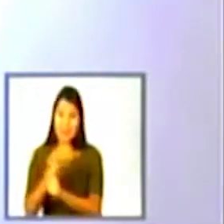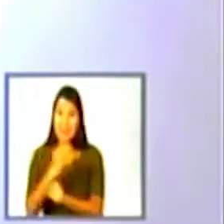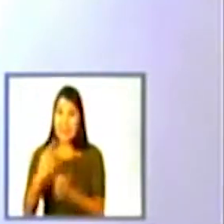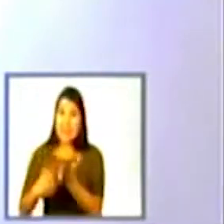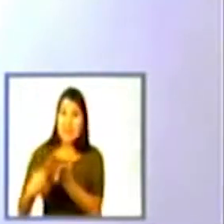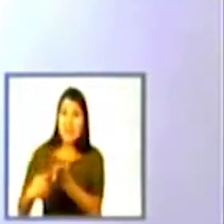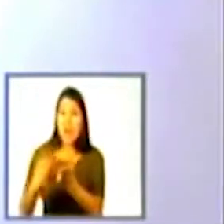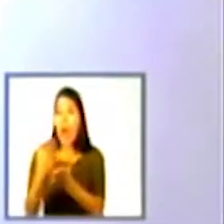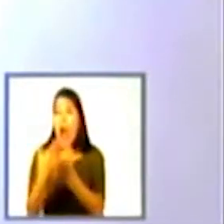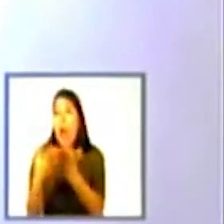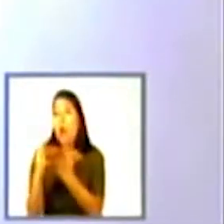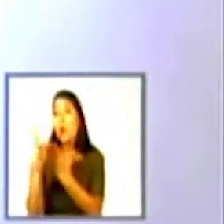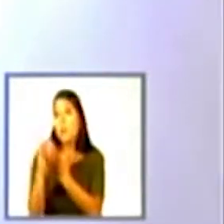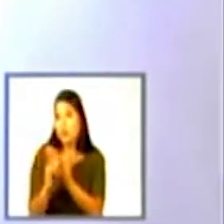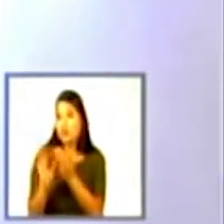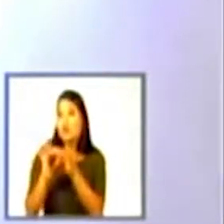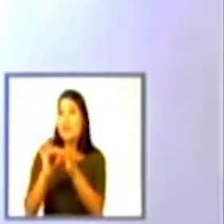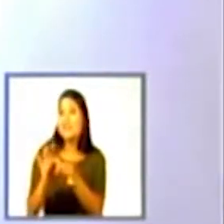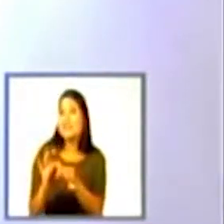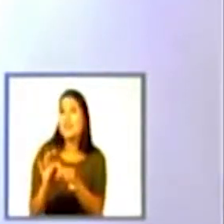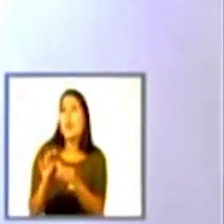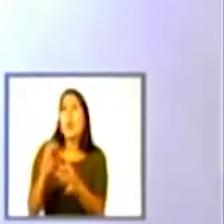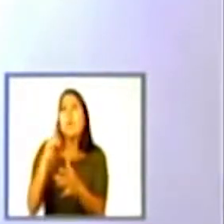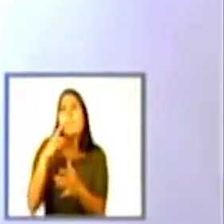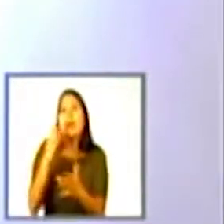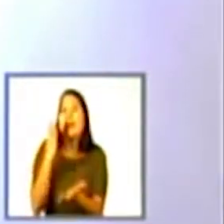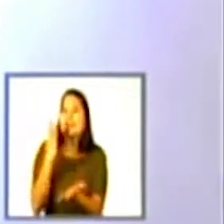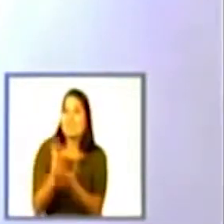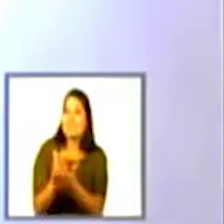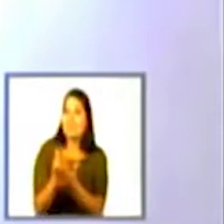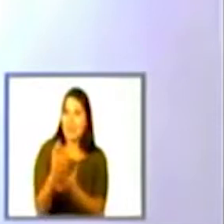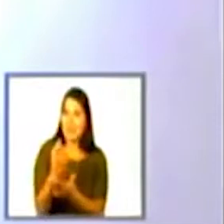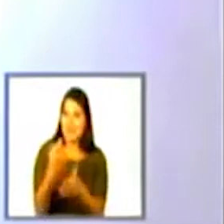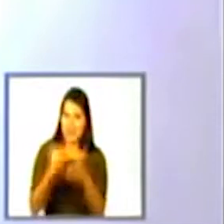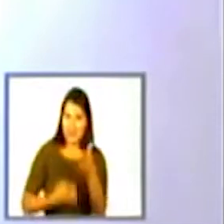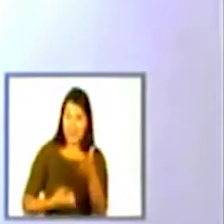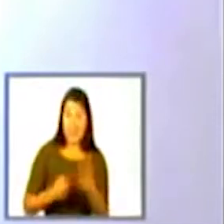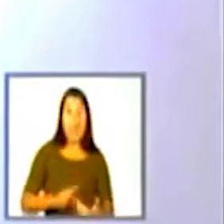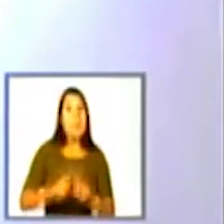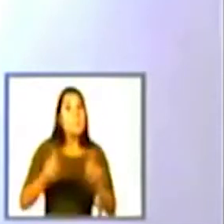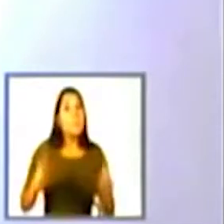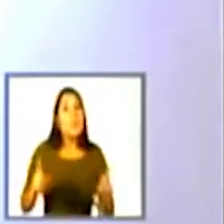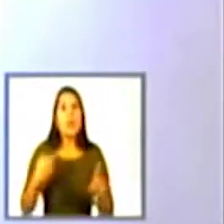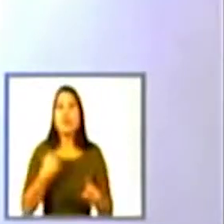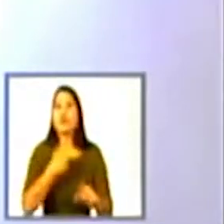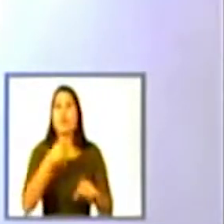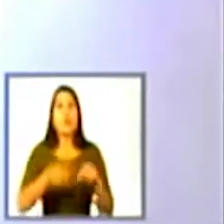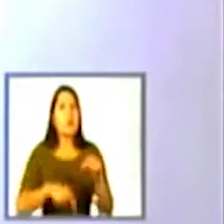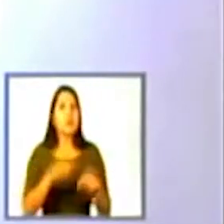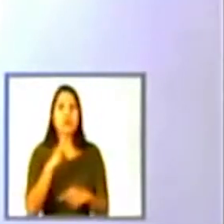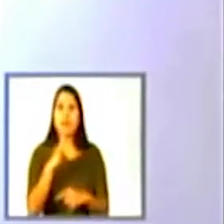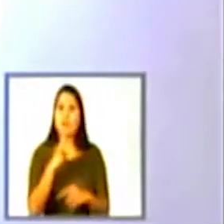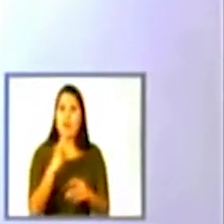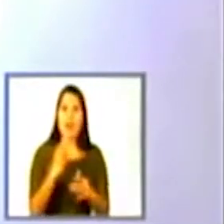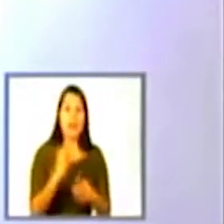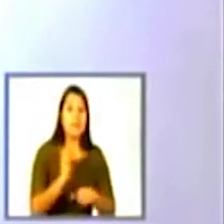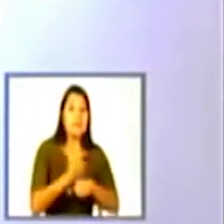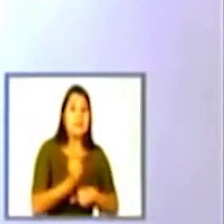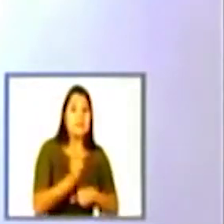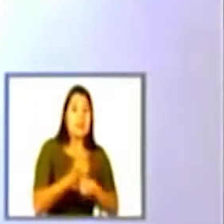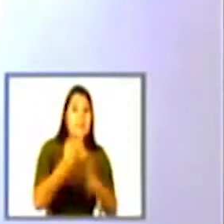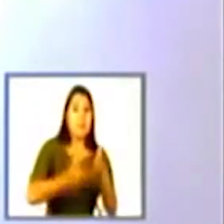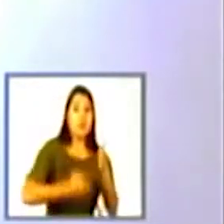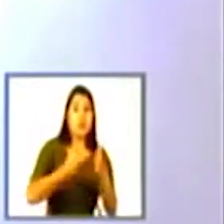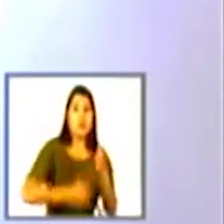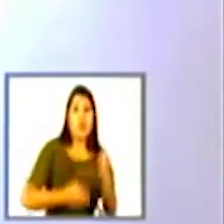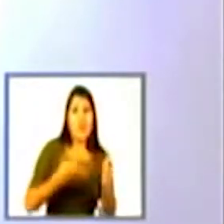algunos proyectos que tienen que ver con tratar de resolver esta problemática. Lo cierto del caso es que no se puede hablar solamente de nuevos impuestos y de golpear el bolsillo de